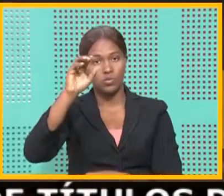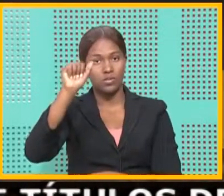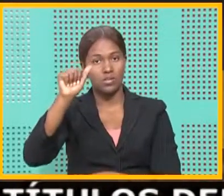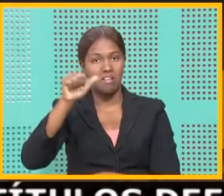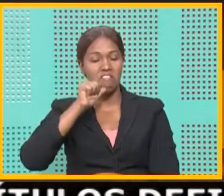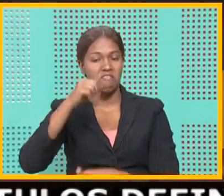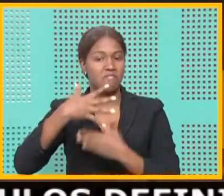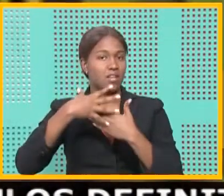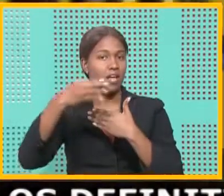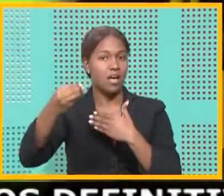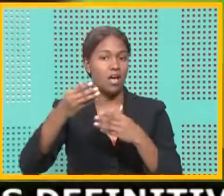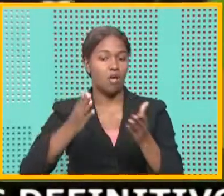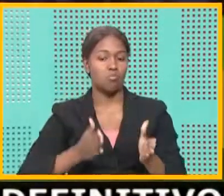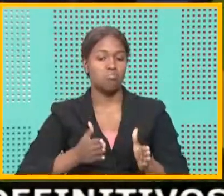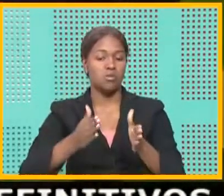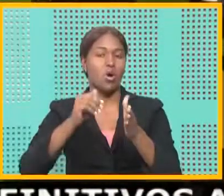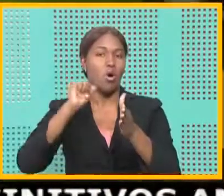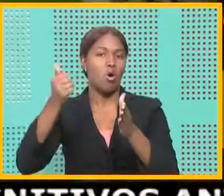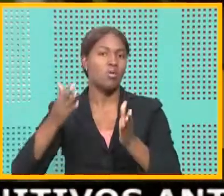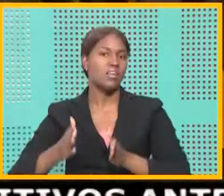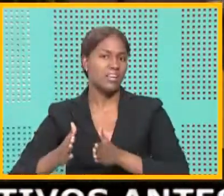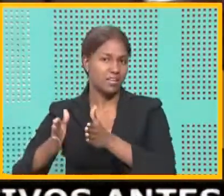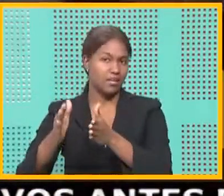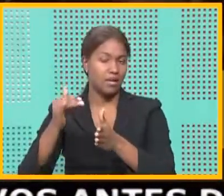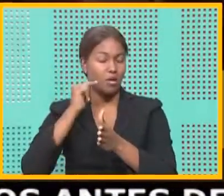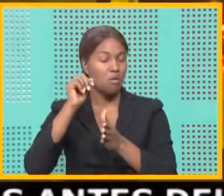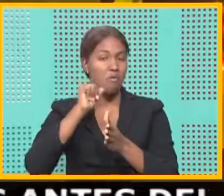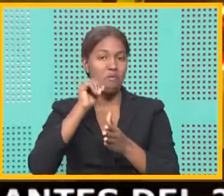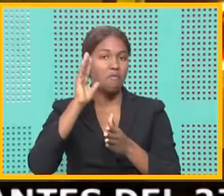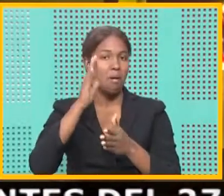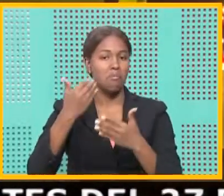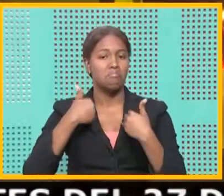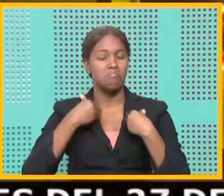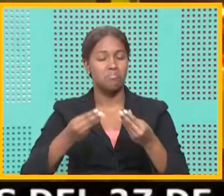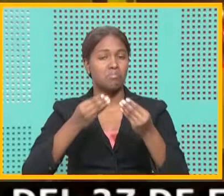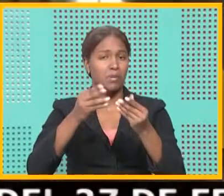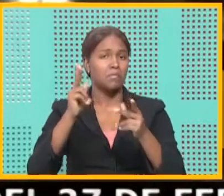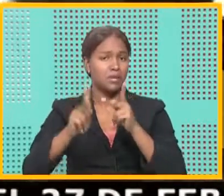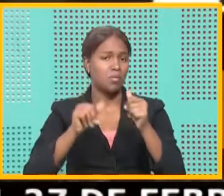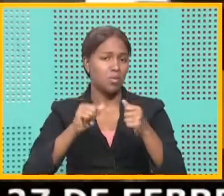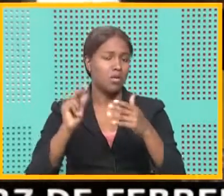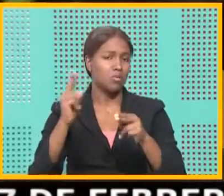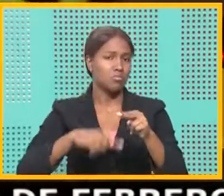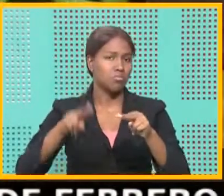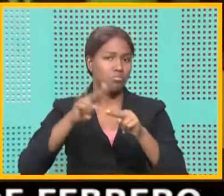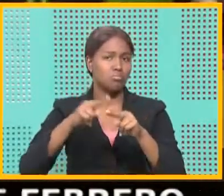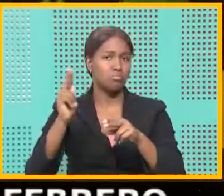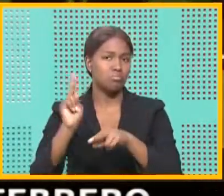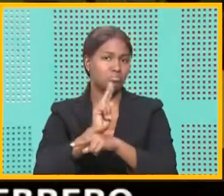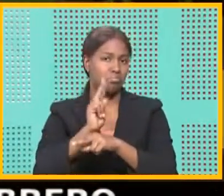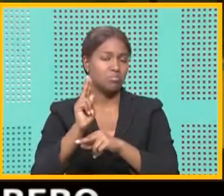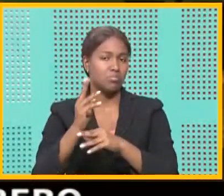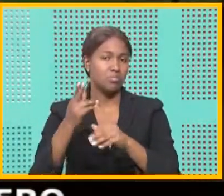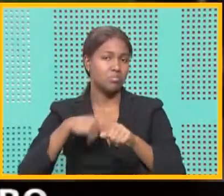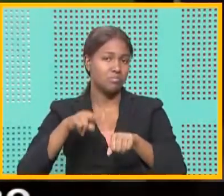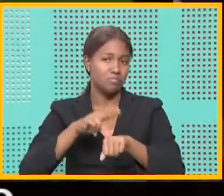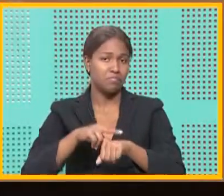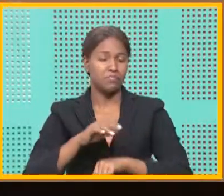los buses de sus rutas, por lo que no se perjudicará a la ciudadanía que normalmente los utiliza.